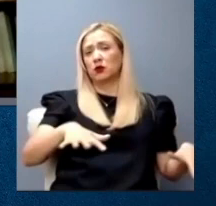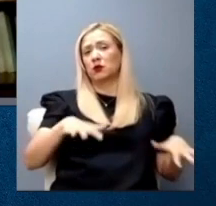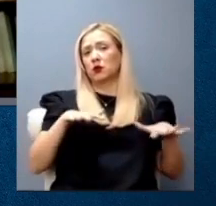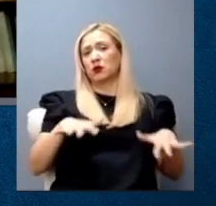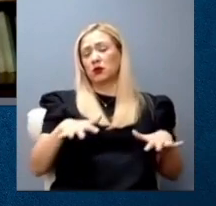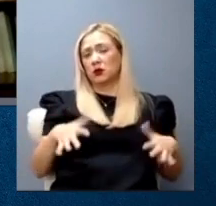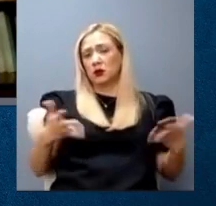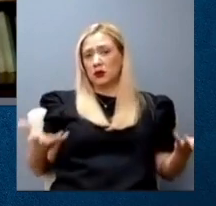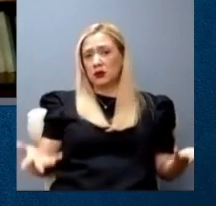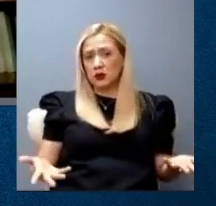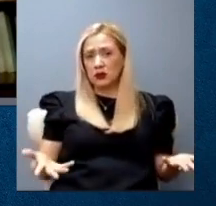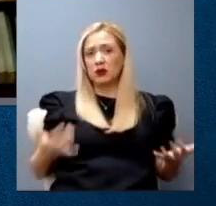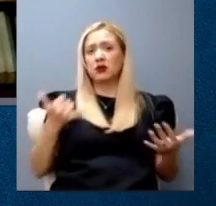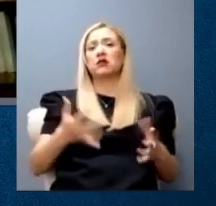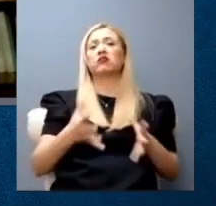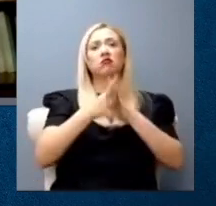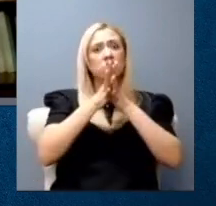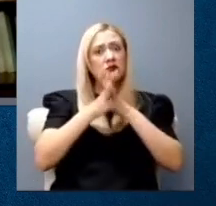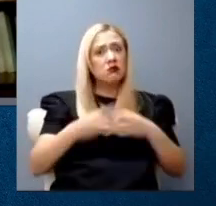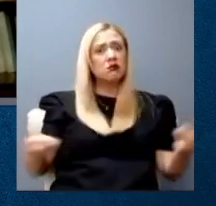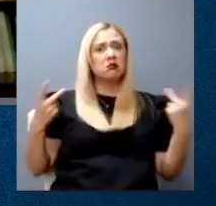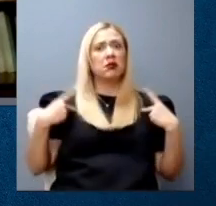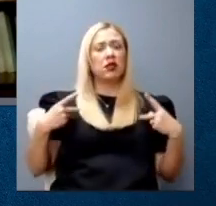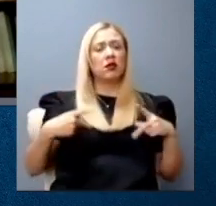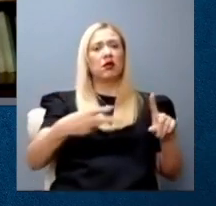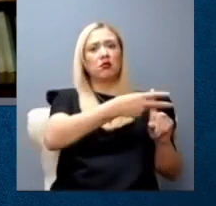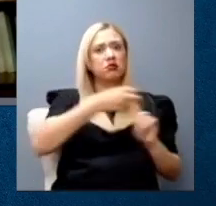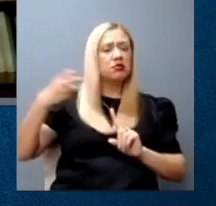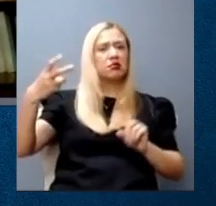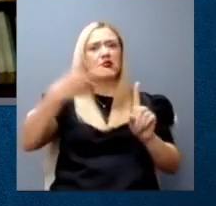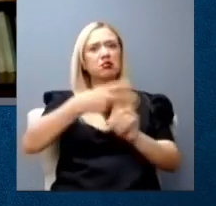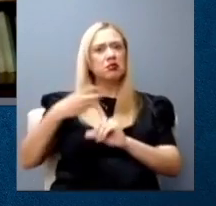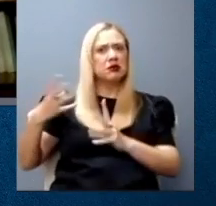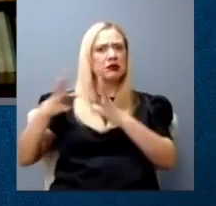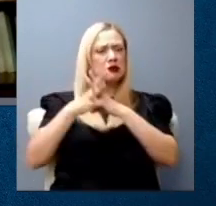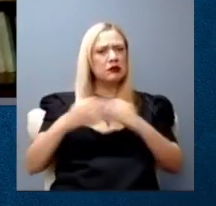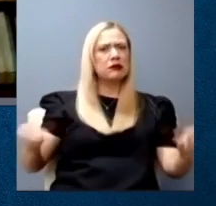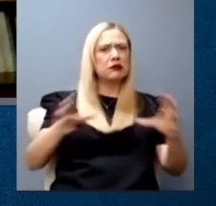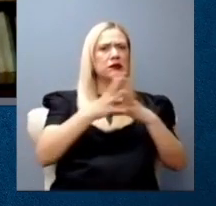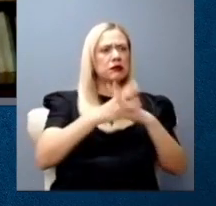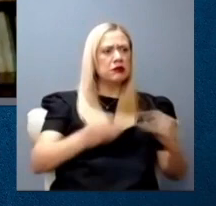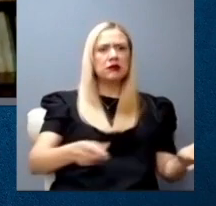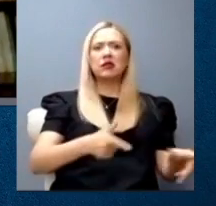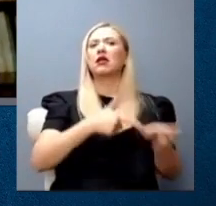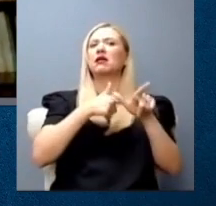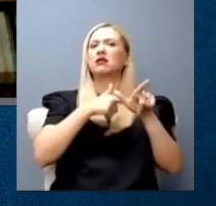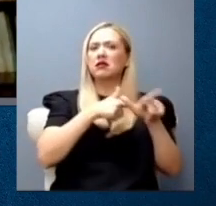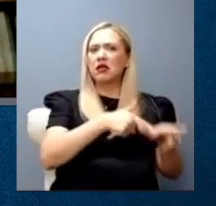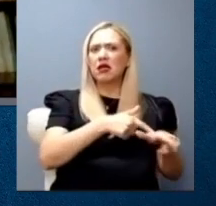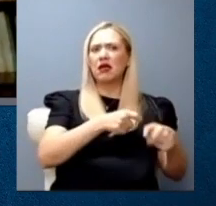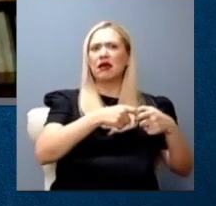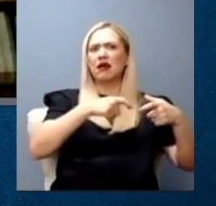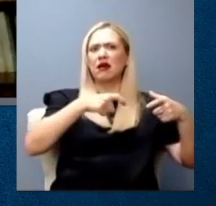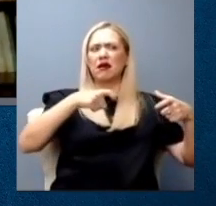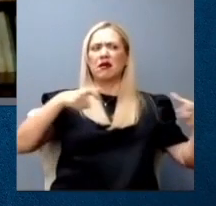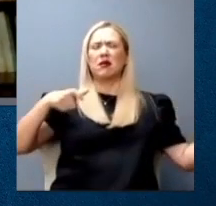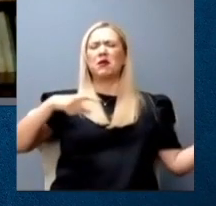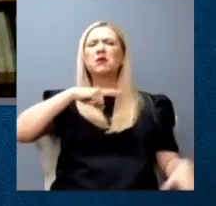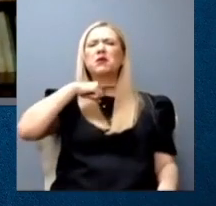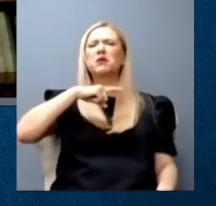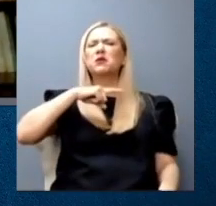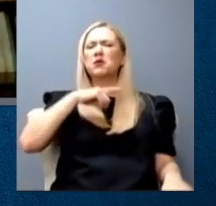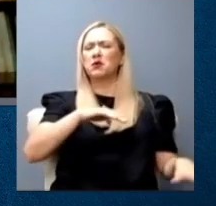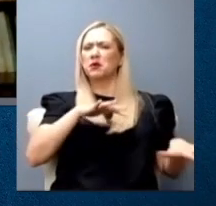también de desapariciones forzadas de personas. El número de desapariciones forzadas sigue siendo alarmante en México, y